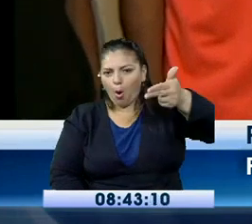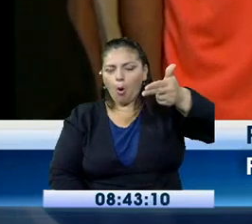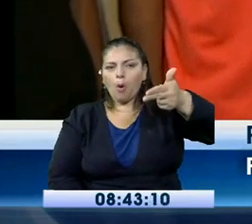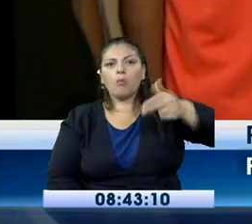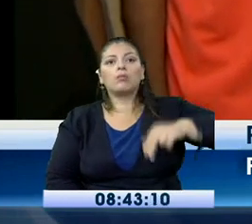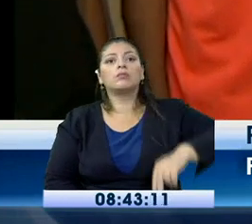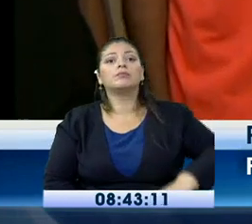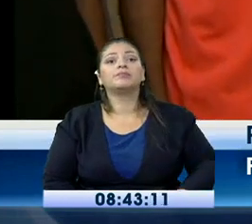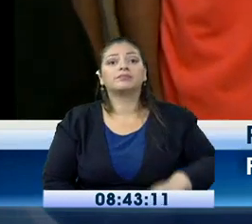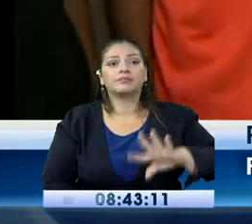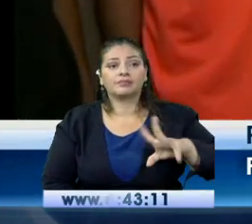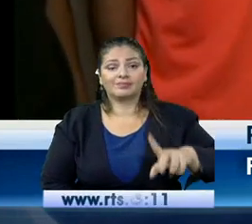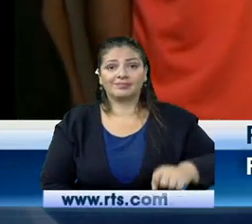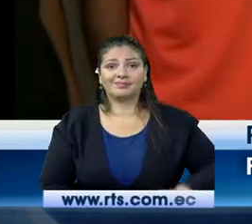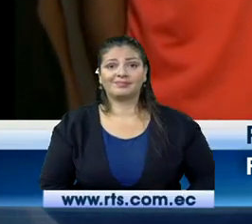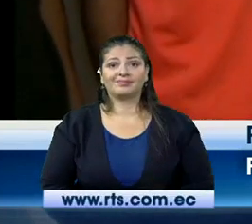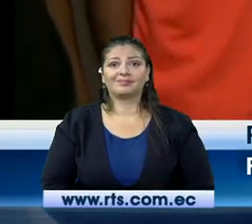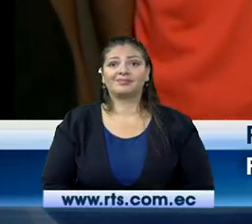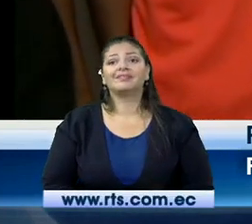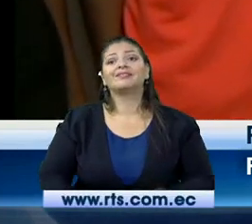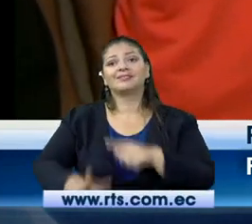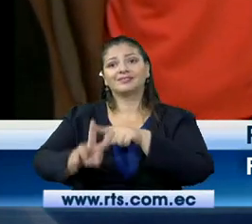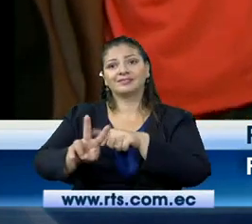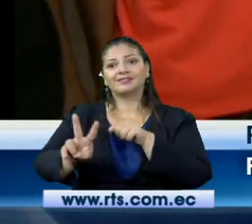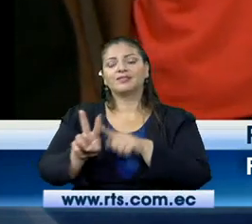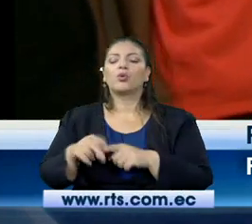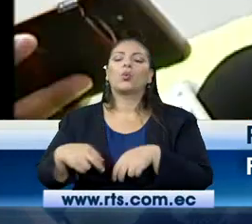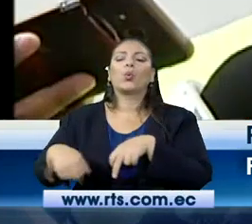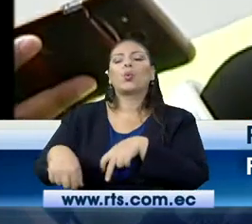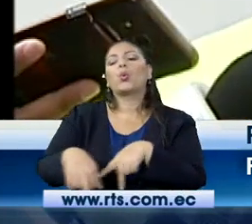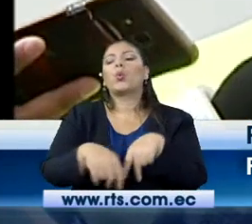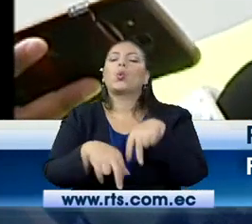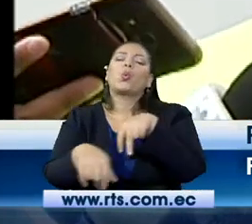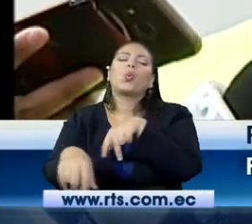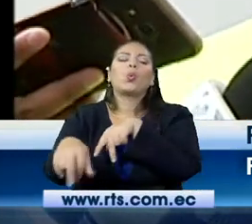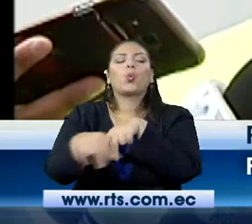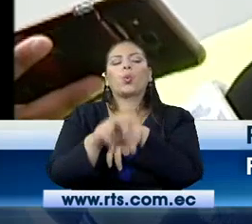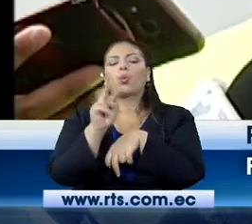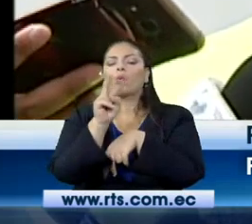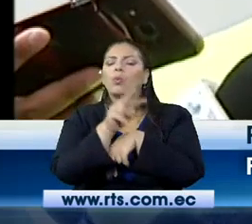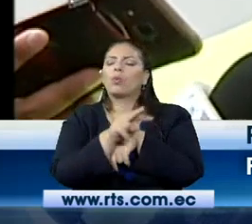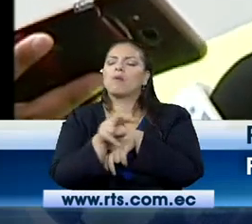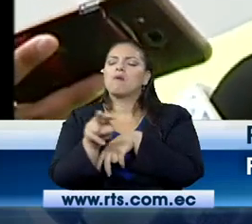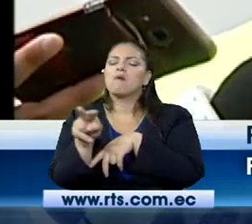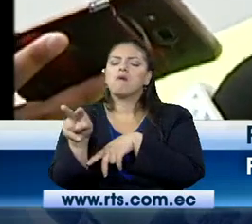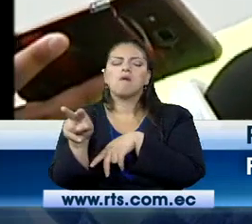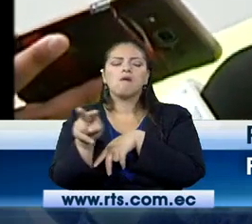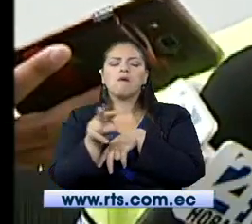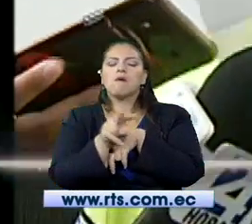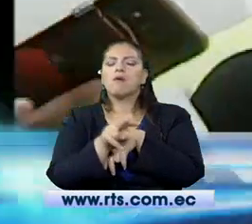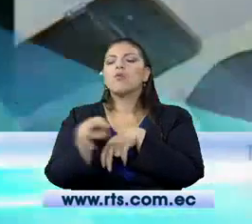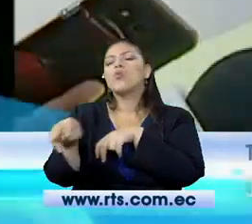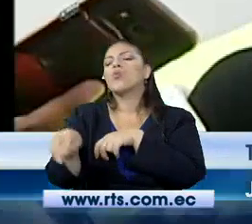mujeres de alguna forma perfilaban a sus víctimas, identificaban a aquellos